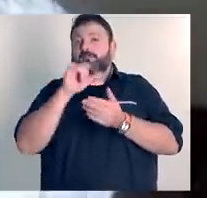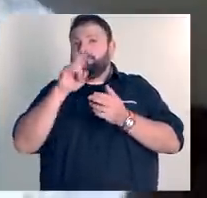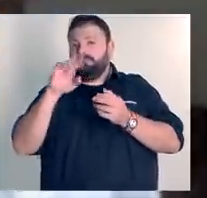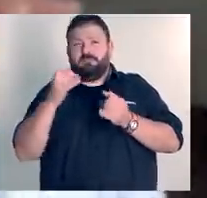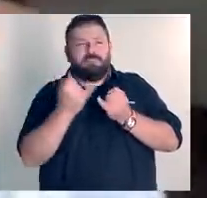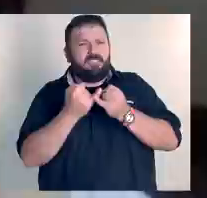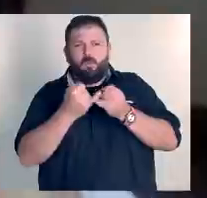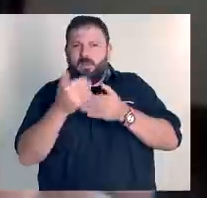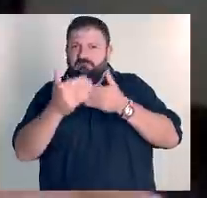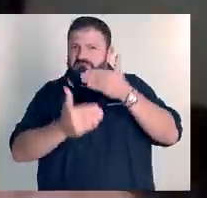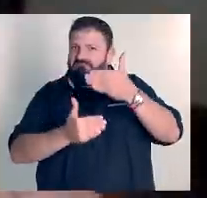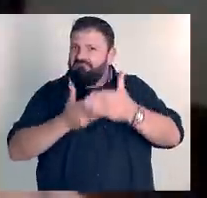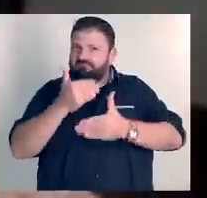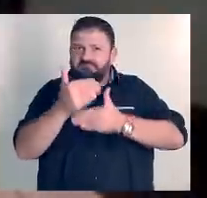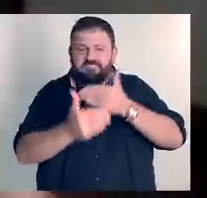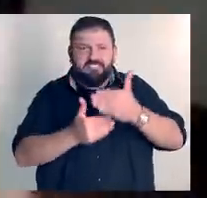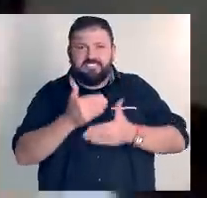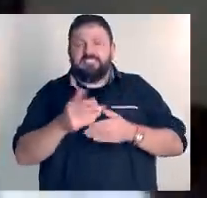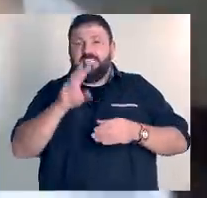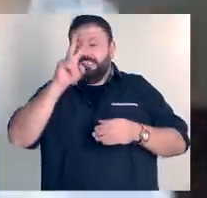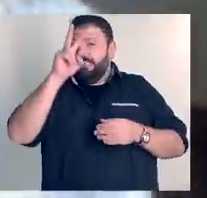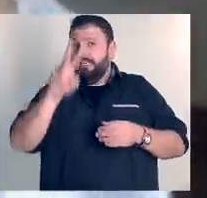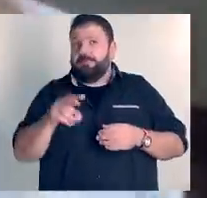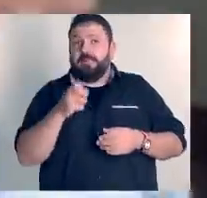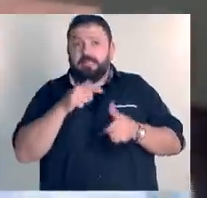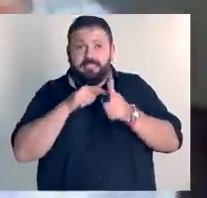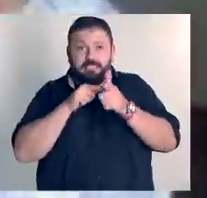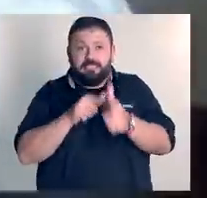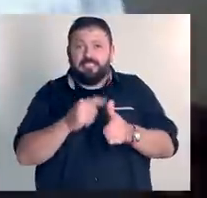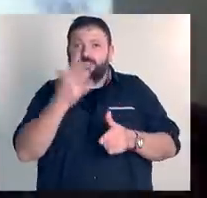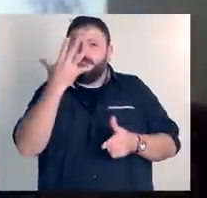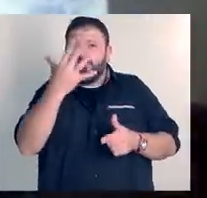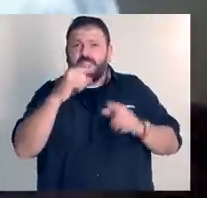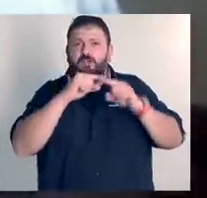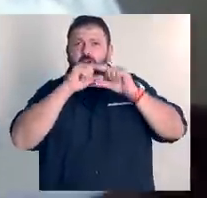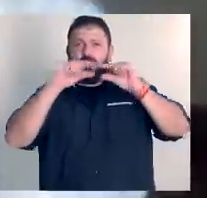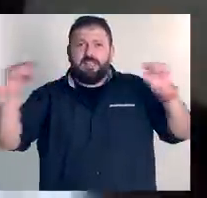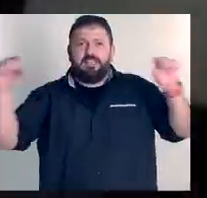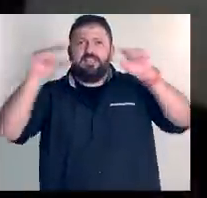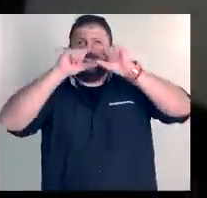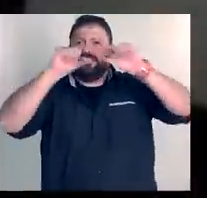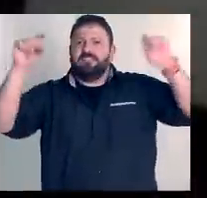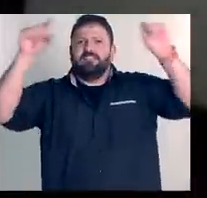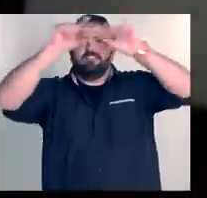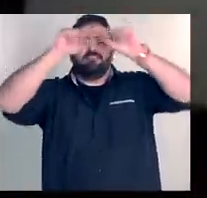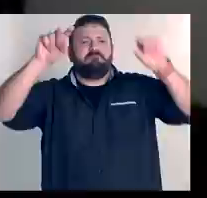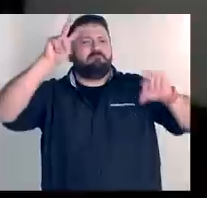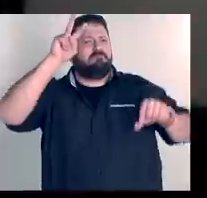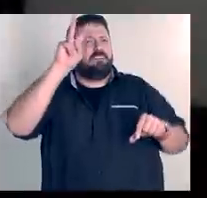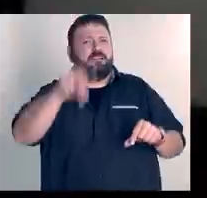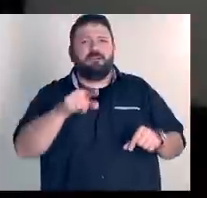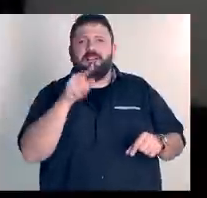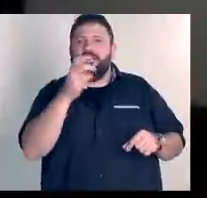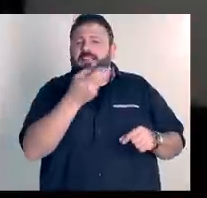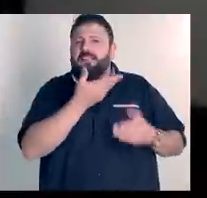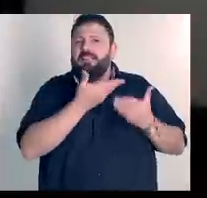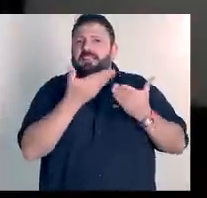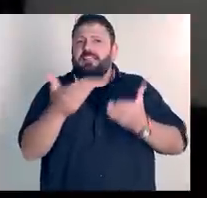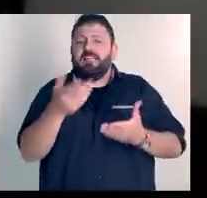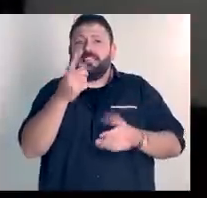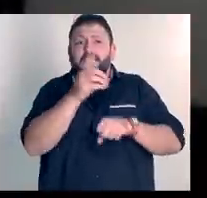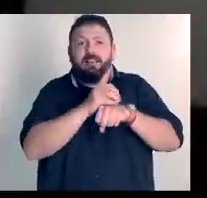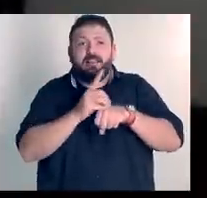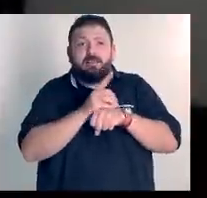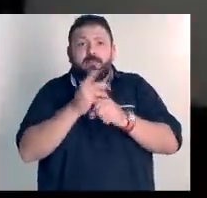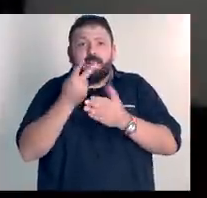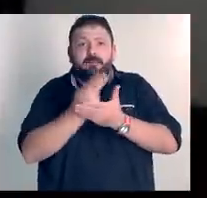estoy explicando y que no te quiero hacer pelotas, con cinco líneas cargadas de muchos bronces Supreme, pues llegas al Diamante Premier.